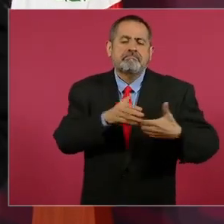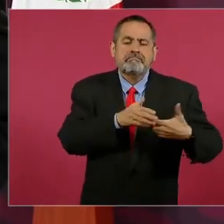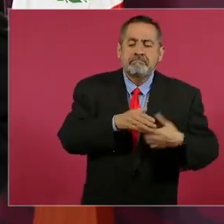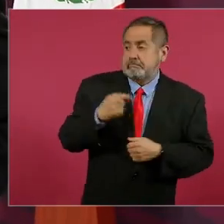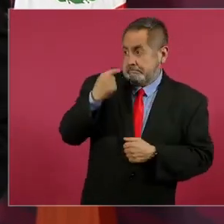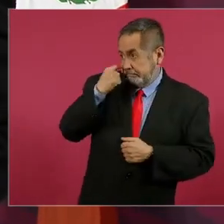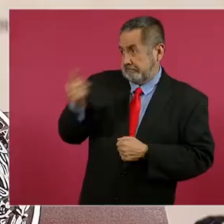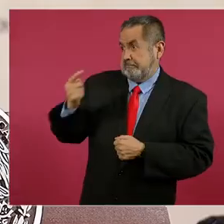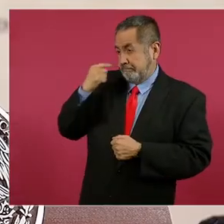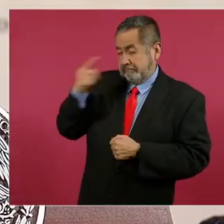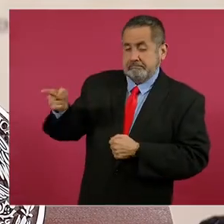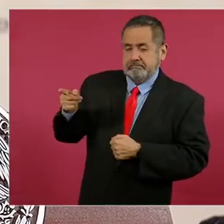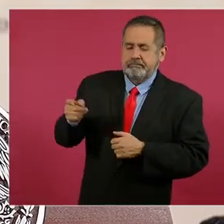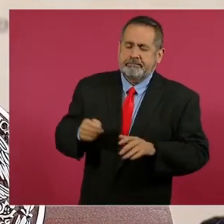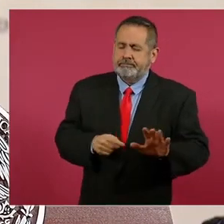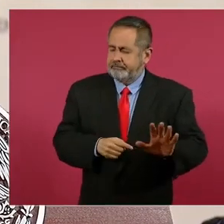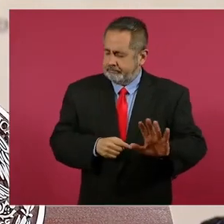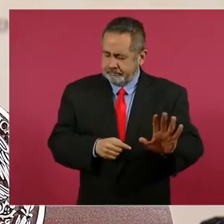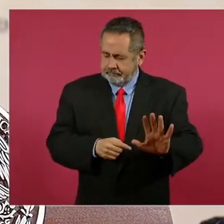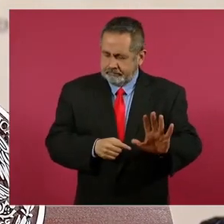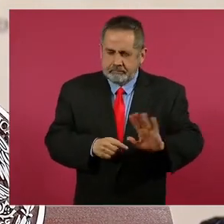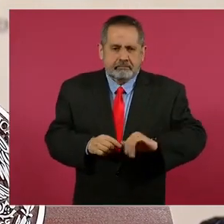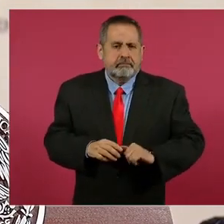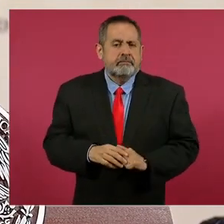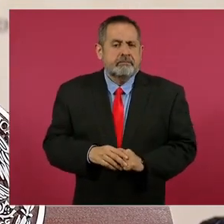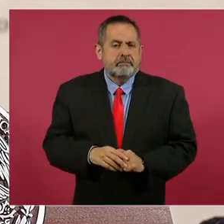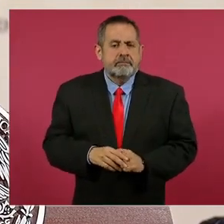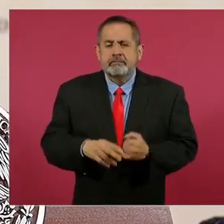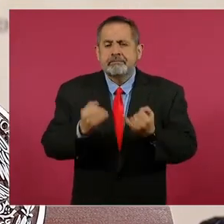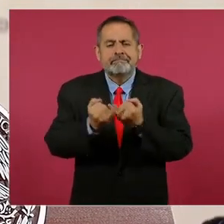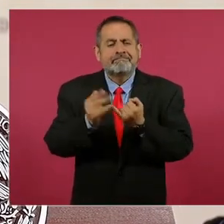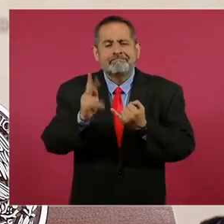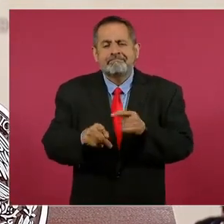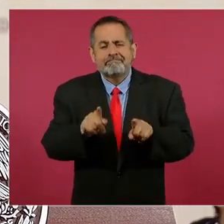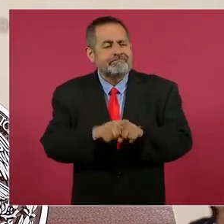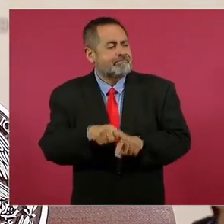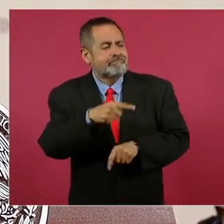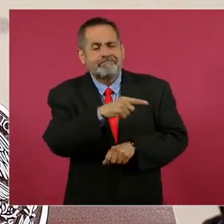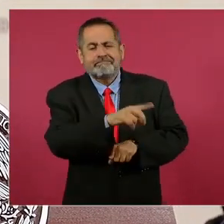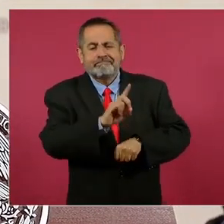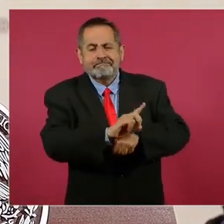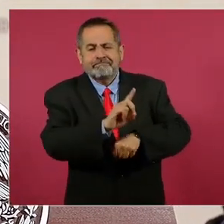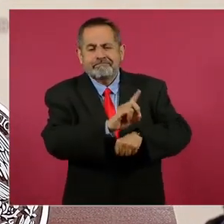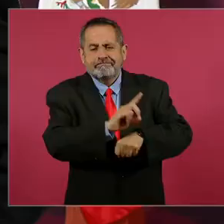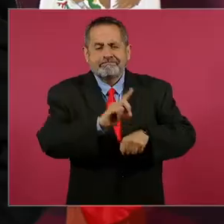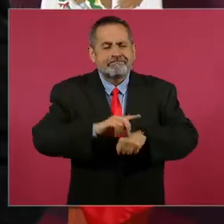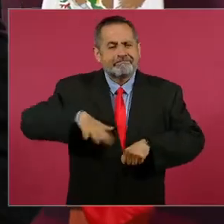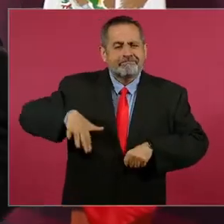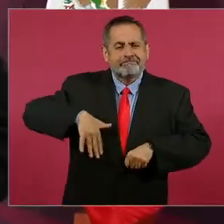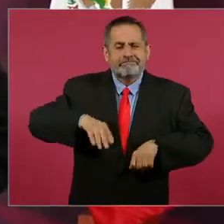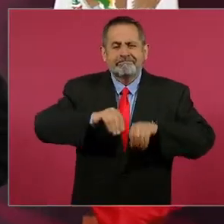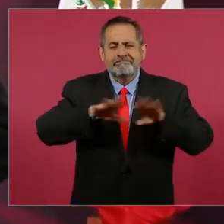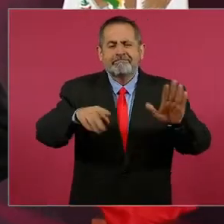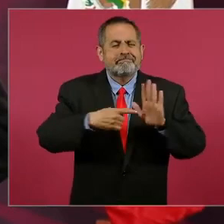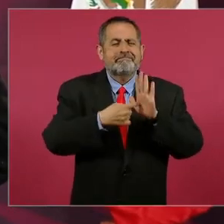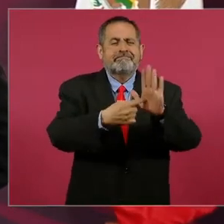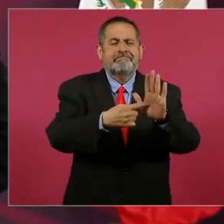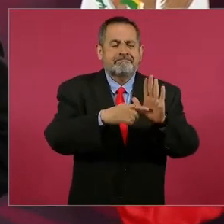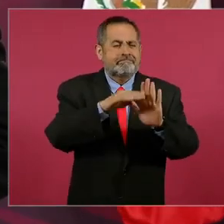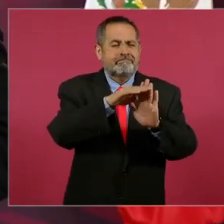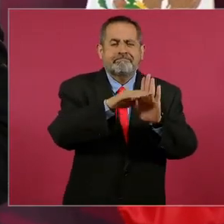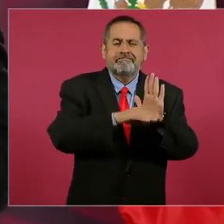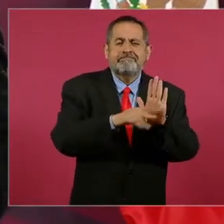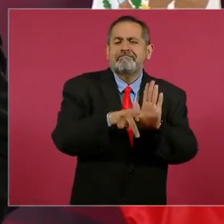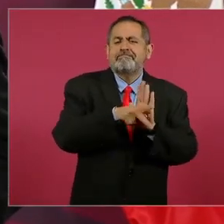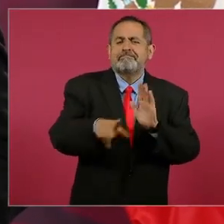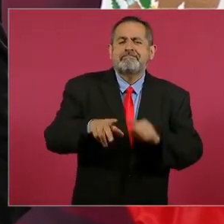Así como todos los días, igual, esto que vimos del Reforma,